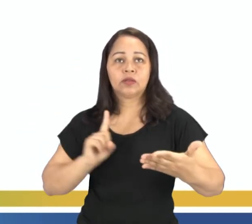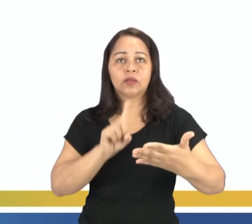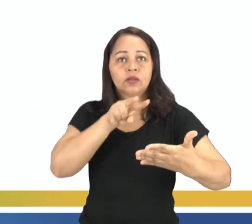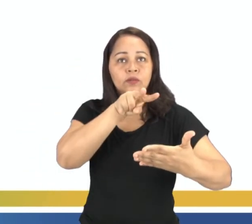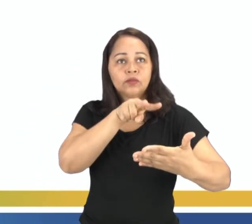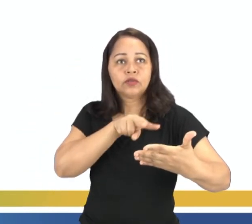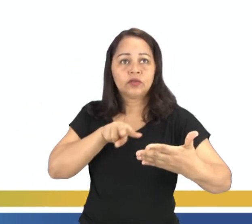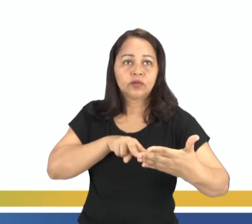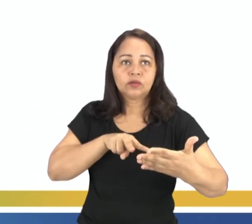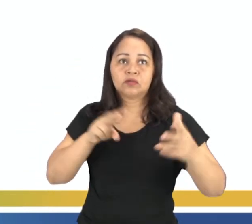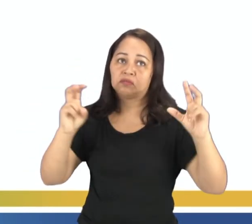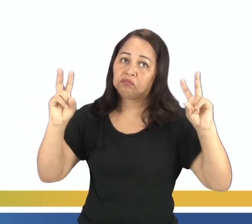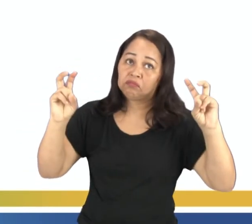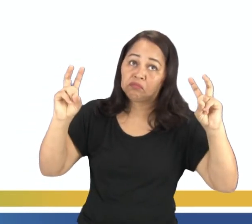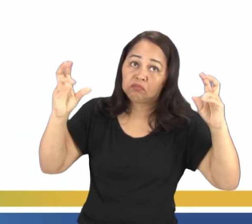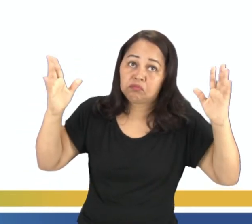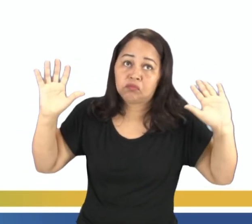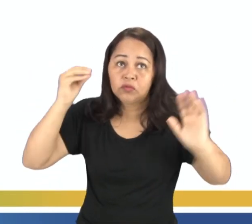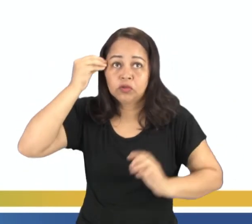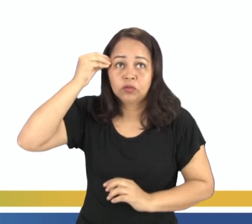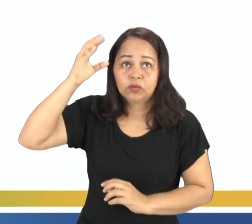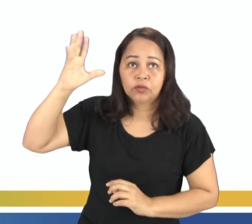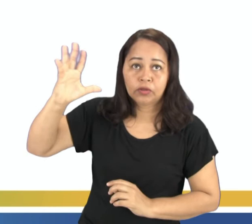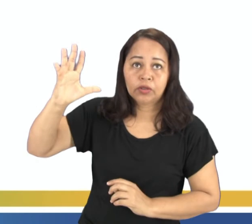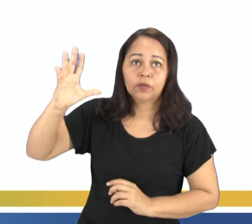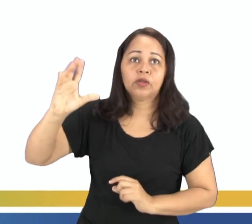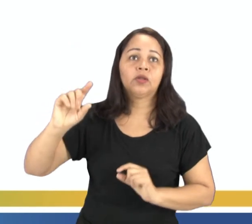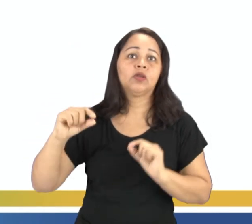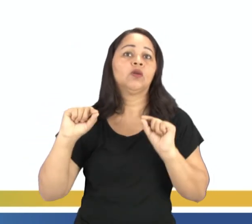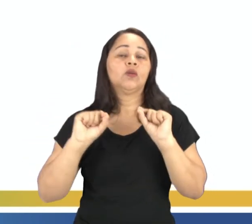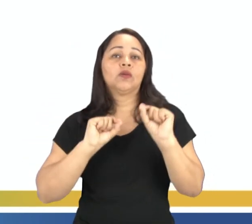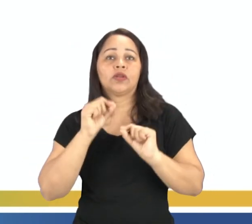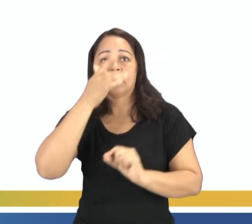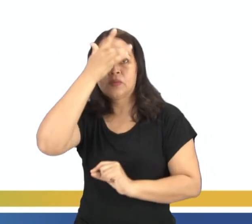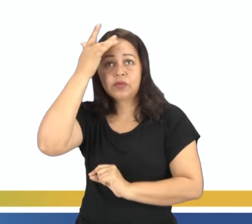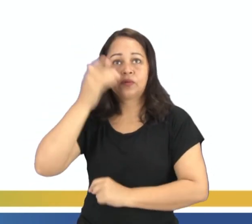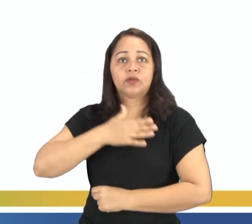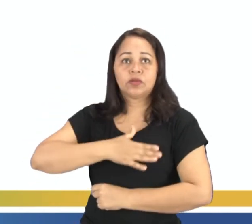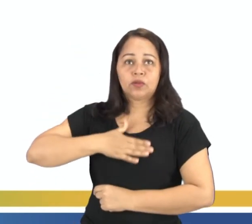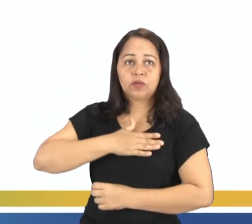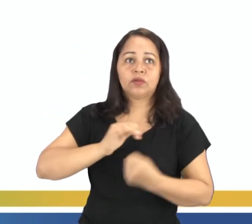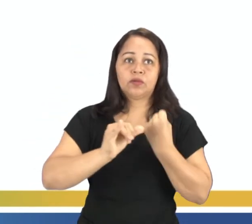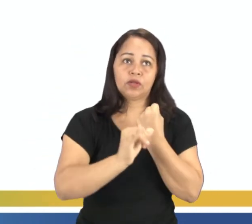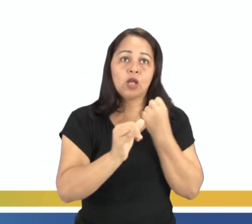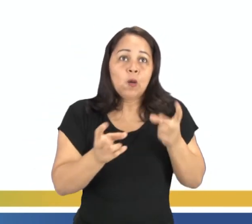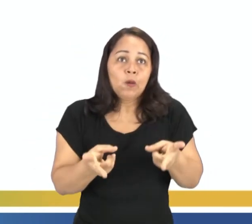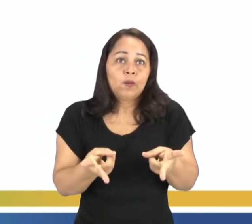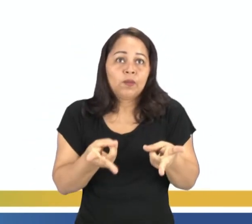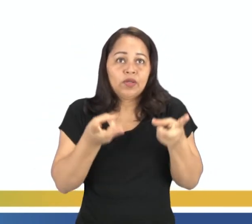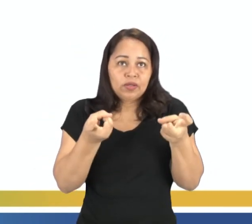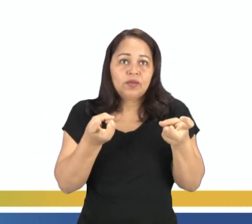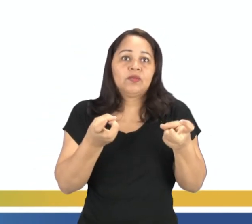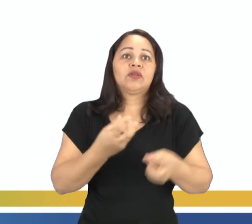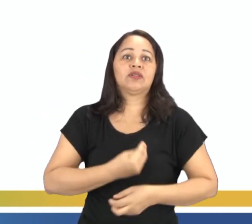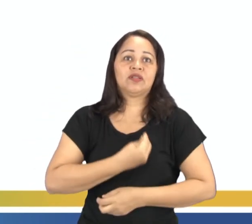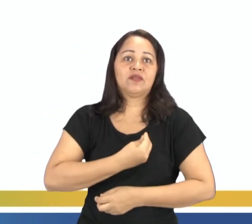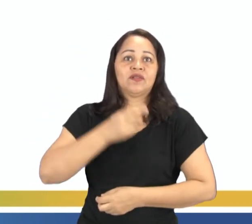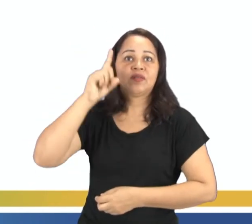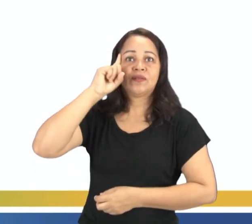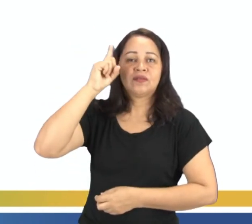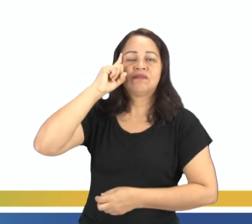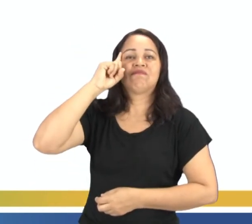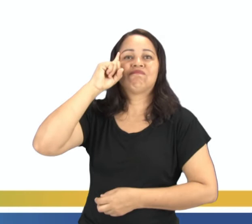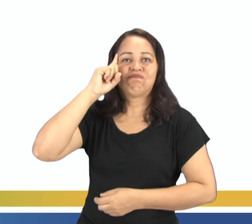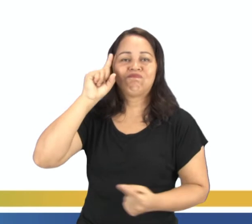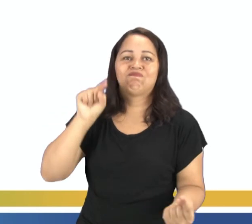un determinado tema. Los buenos cronistas son aquellos que logran percibir en su vida cotidiana